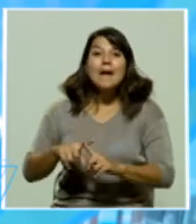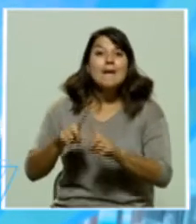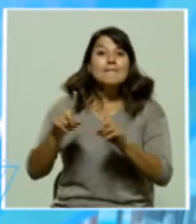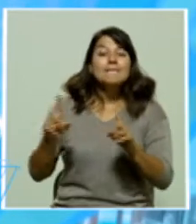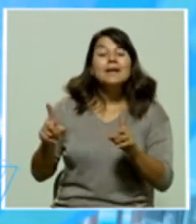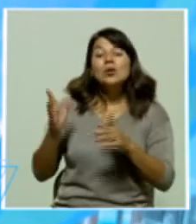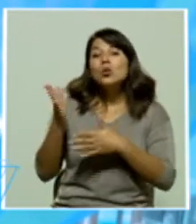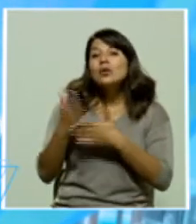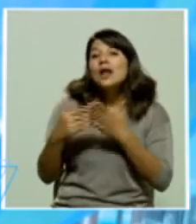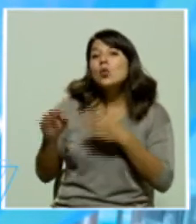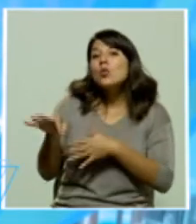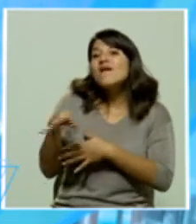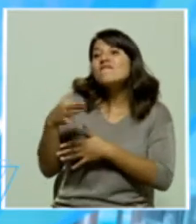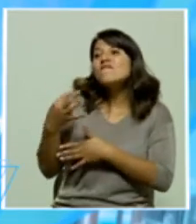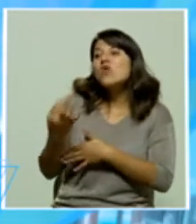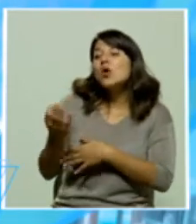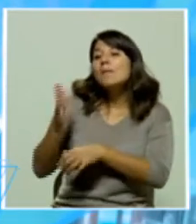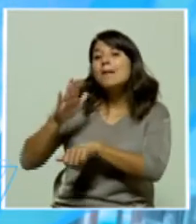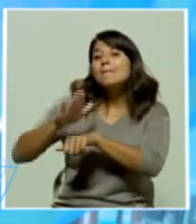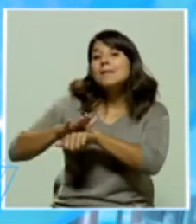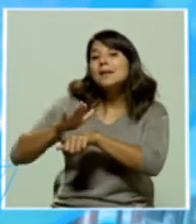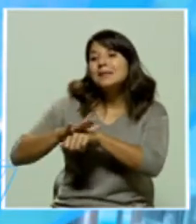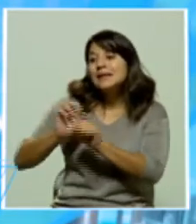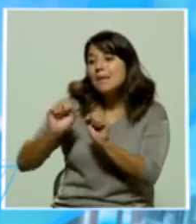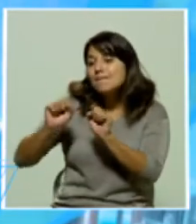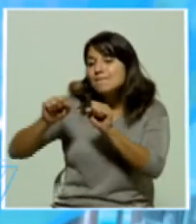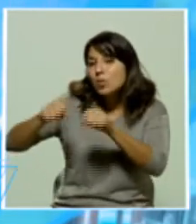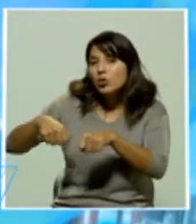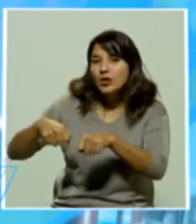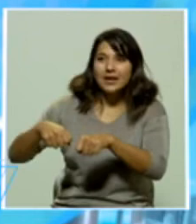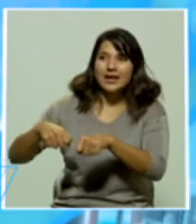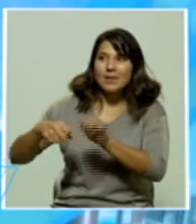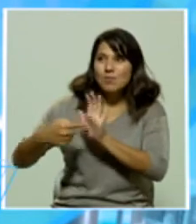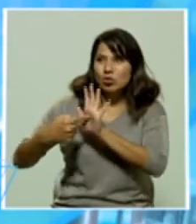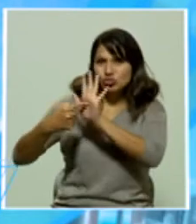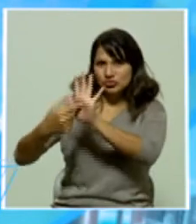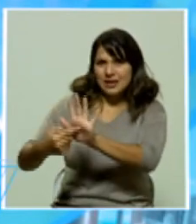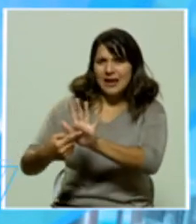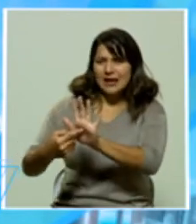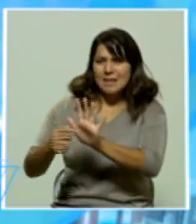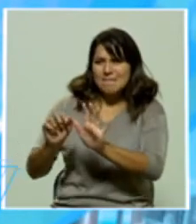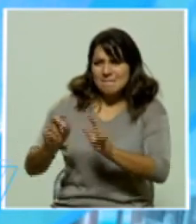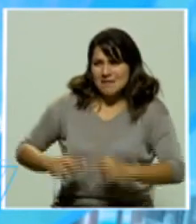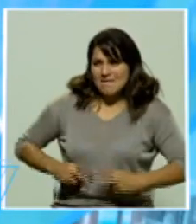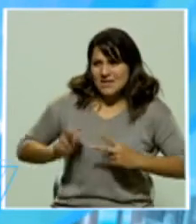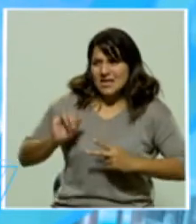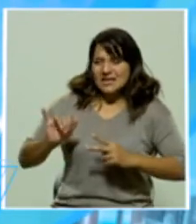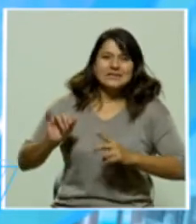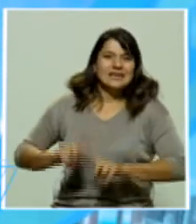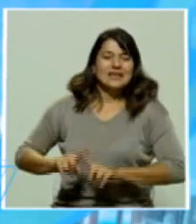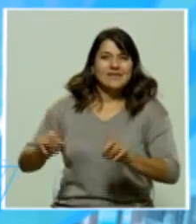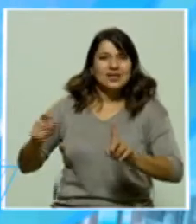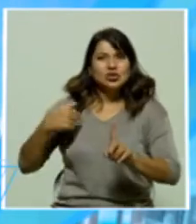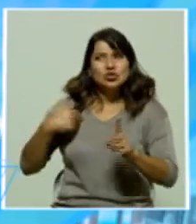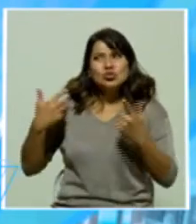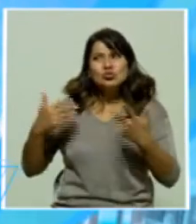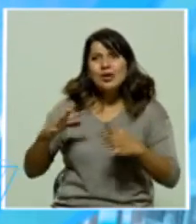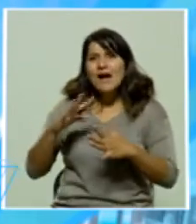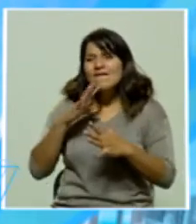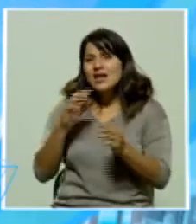alguna manera permiten establecer que es diferente vivir así. Yo he conversado con colombianos incluso que han visto